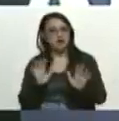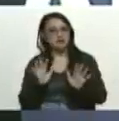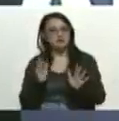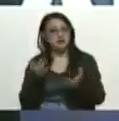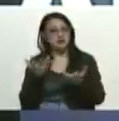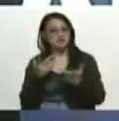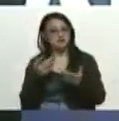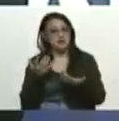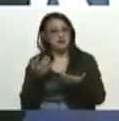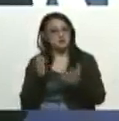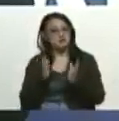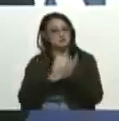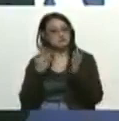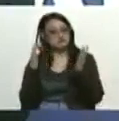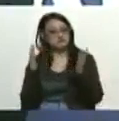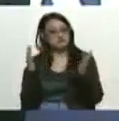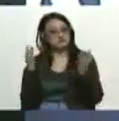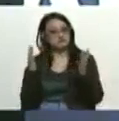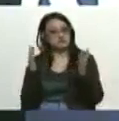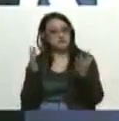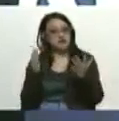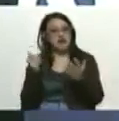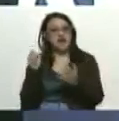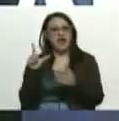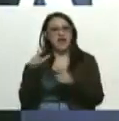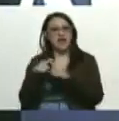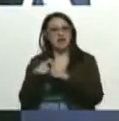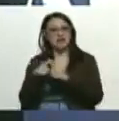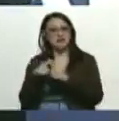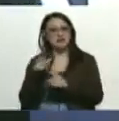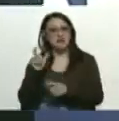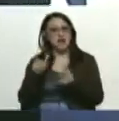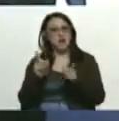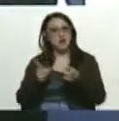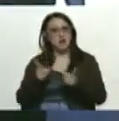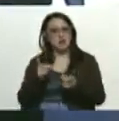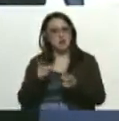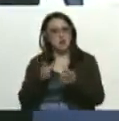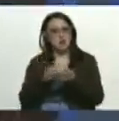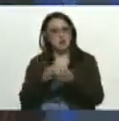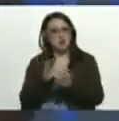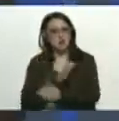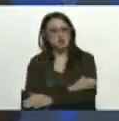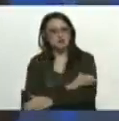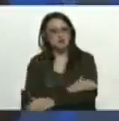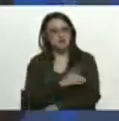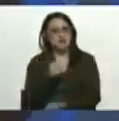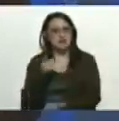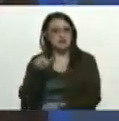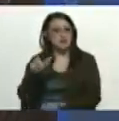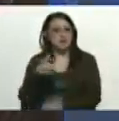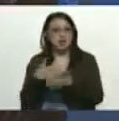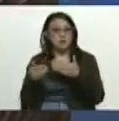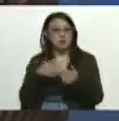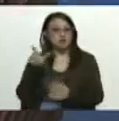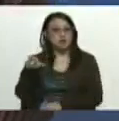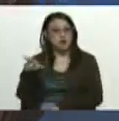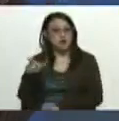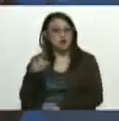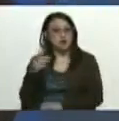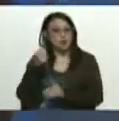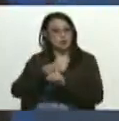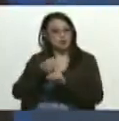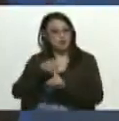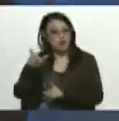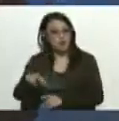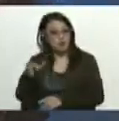automáticamente aplauden lo que le ha sucedido a Alex. A Alex Saab, aunque y sin importarles de que es un compatriota, pero para los